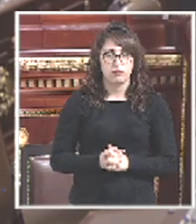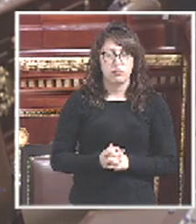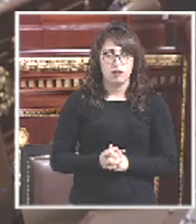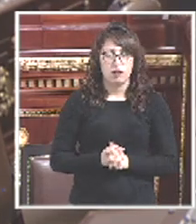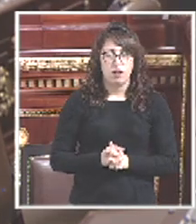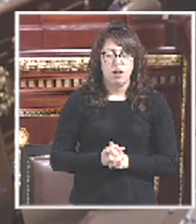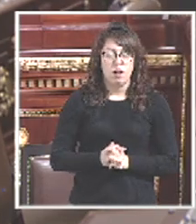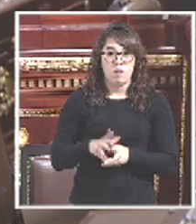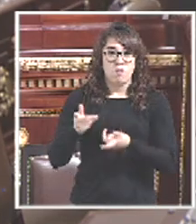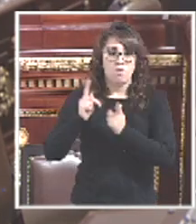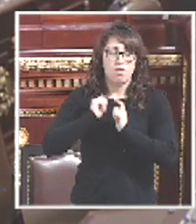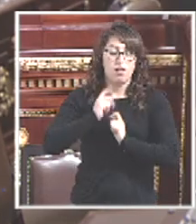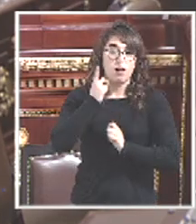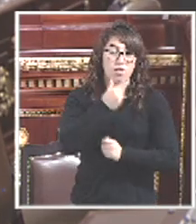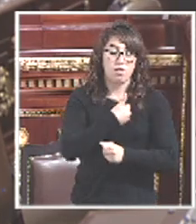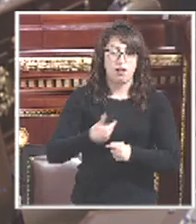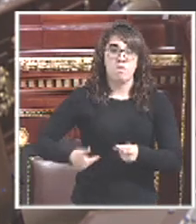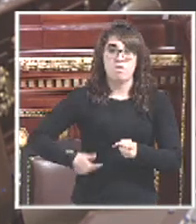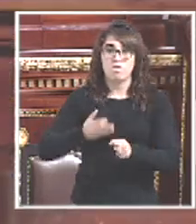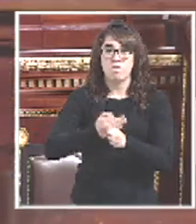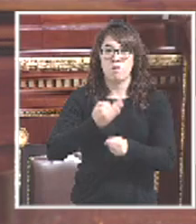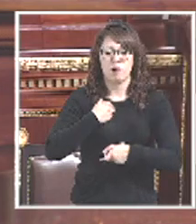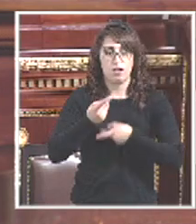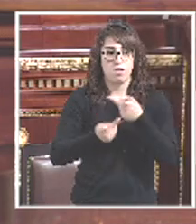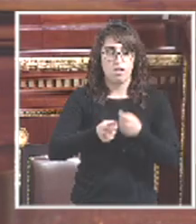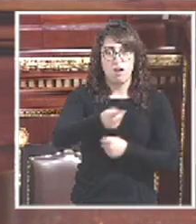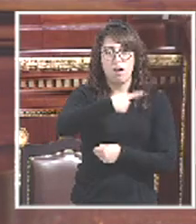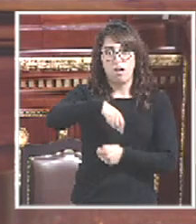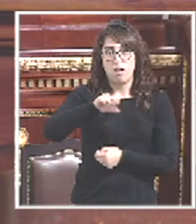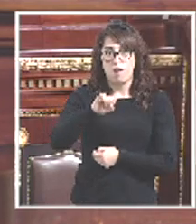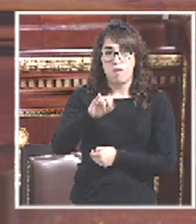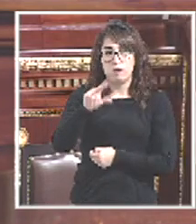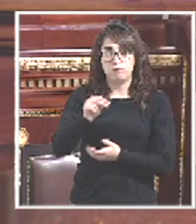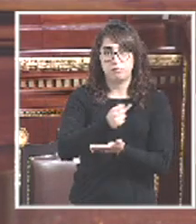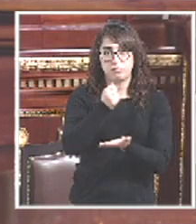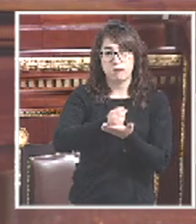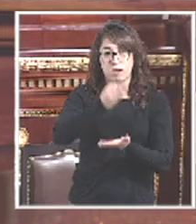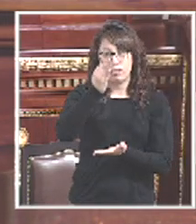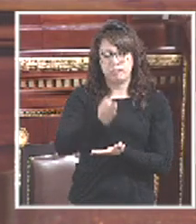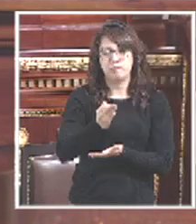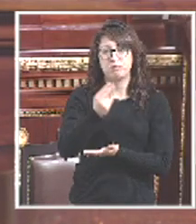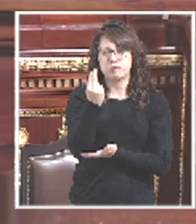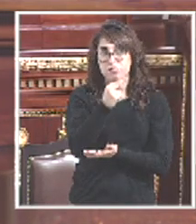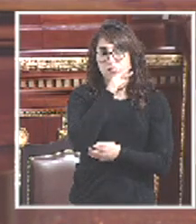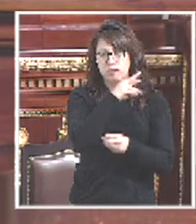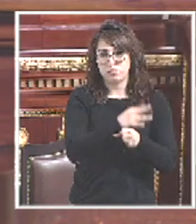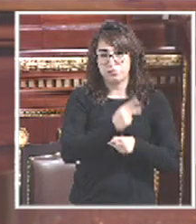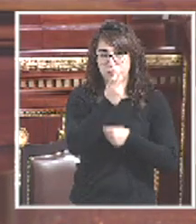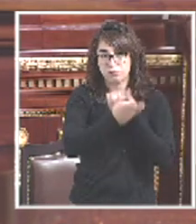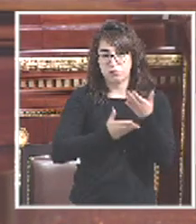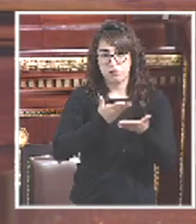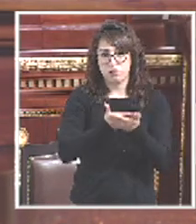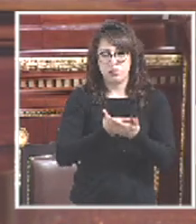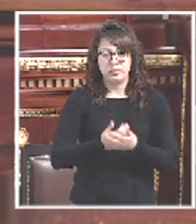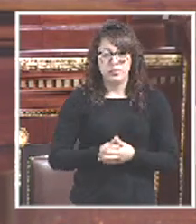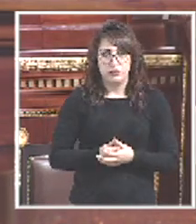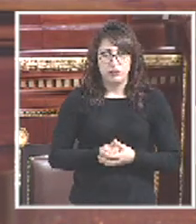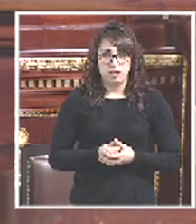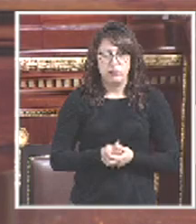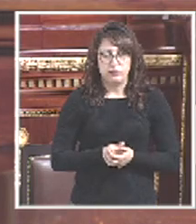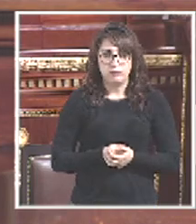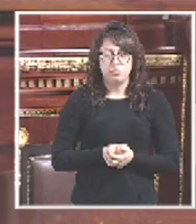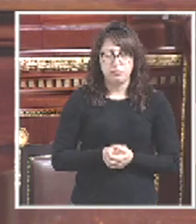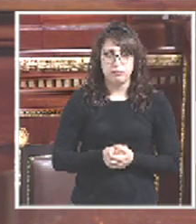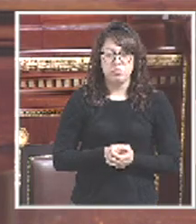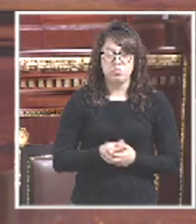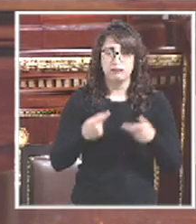Por instrucciones de la Presidencia en votación económica, se consulta a la Comisión Permanente si la propuesta de referencia se considera